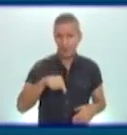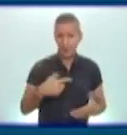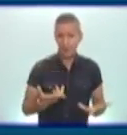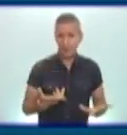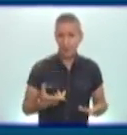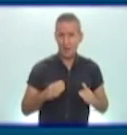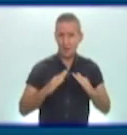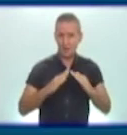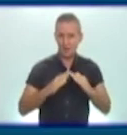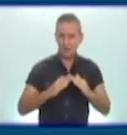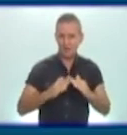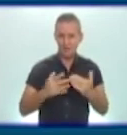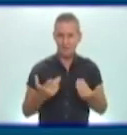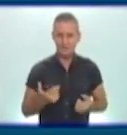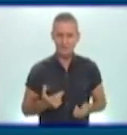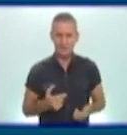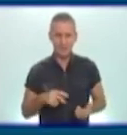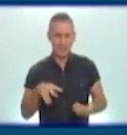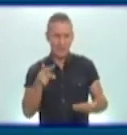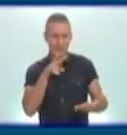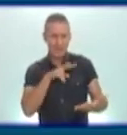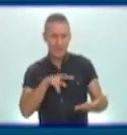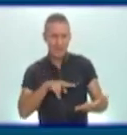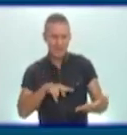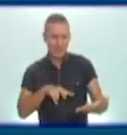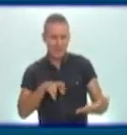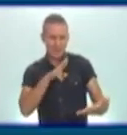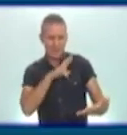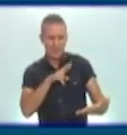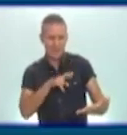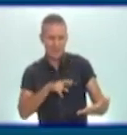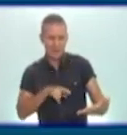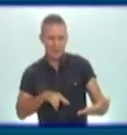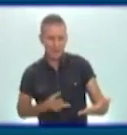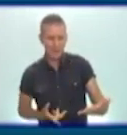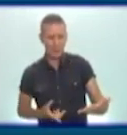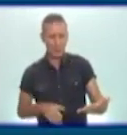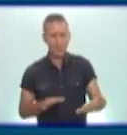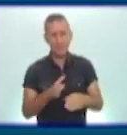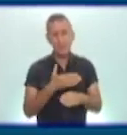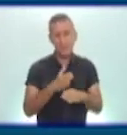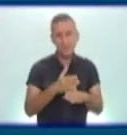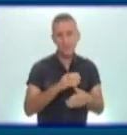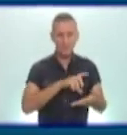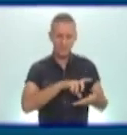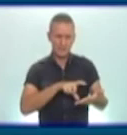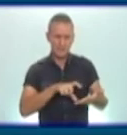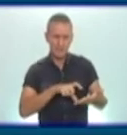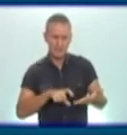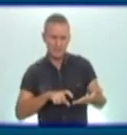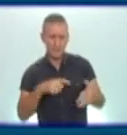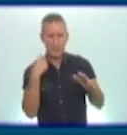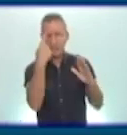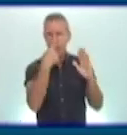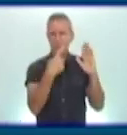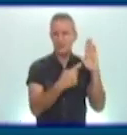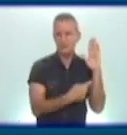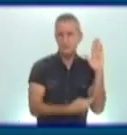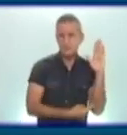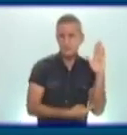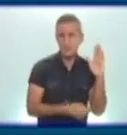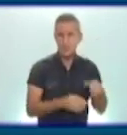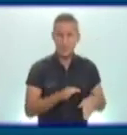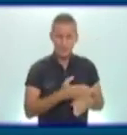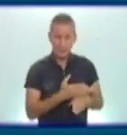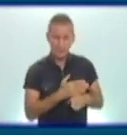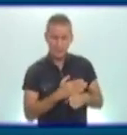en casa. Reconocimiento de diferentes tipos de textos y sus características. Vamos a reconocer diferentes tipos